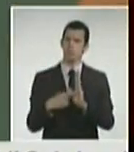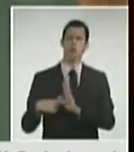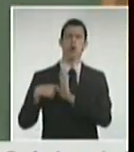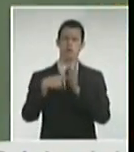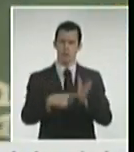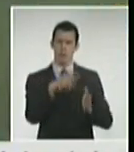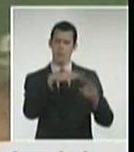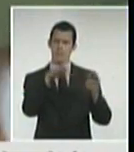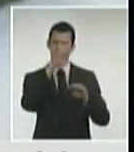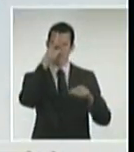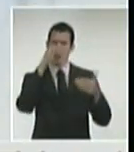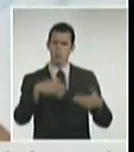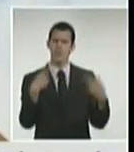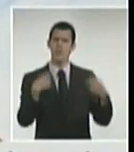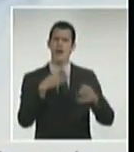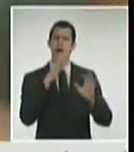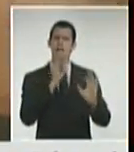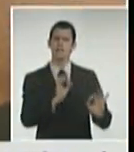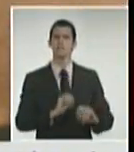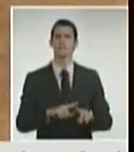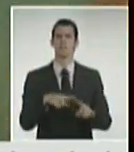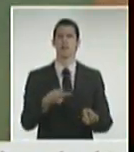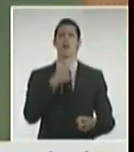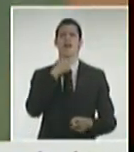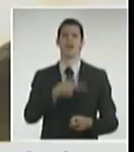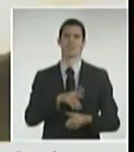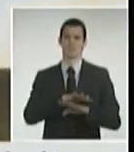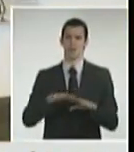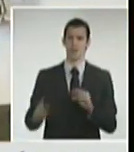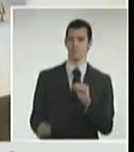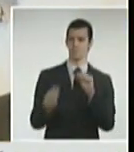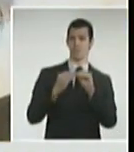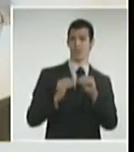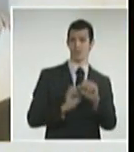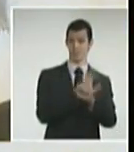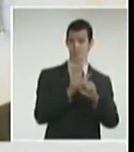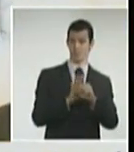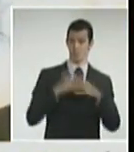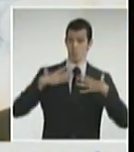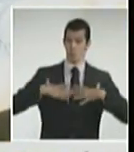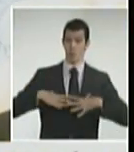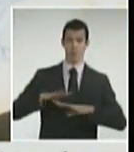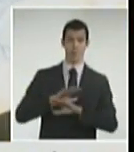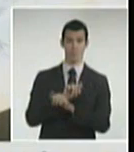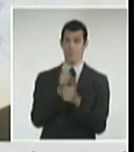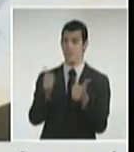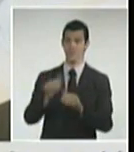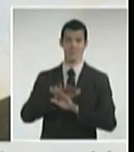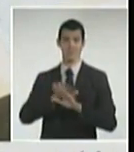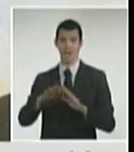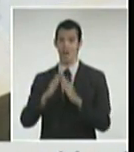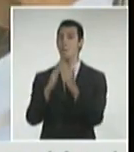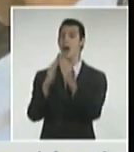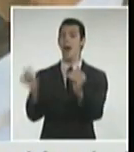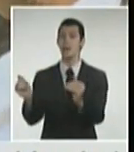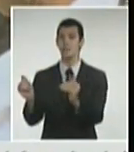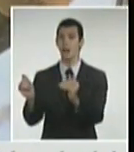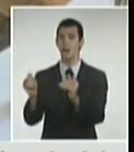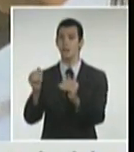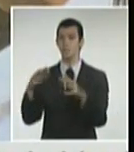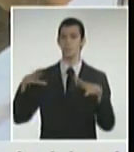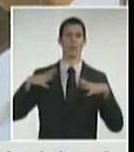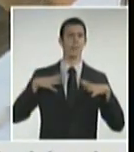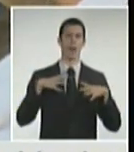la complejidad epidemiológica en todas las provincias y la falta de capacidades para pacientes en centros de aislamiento. La